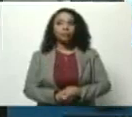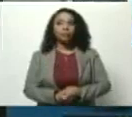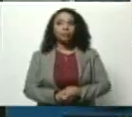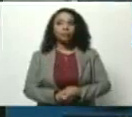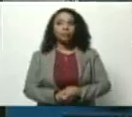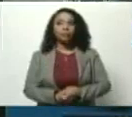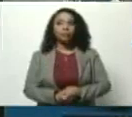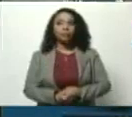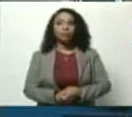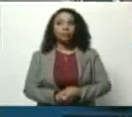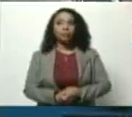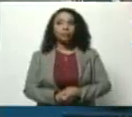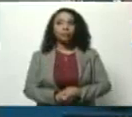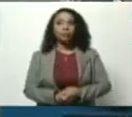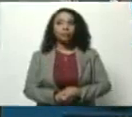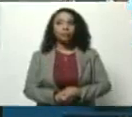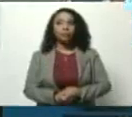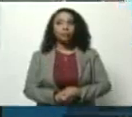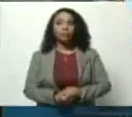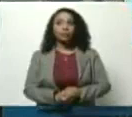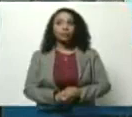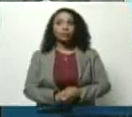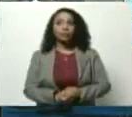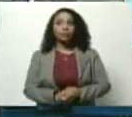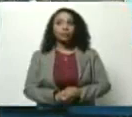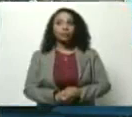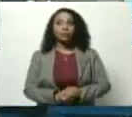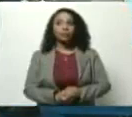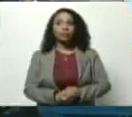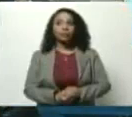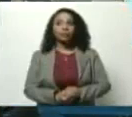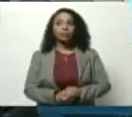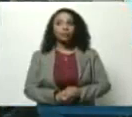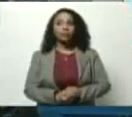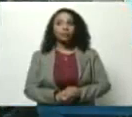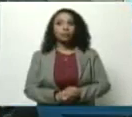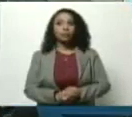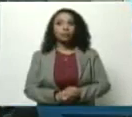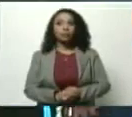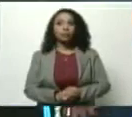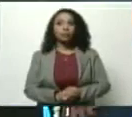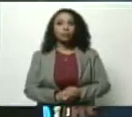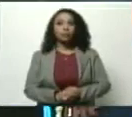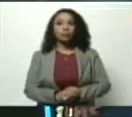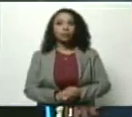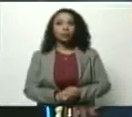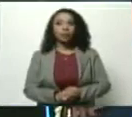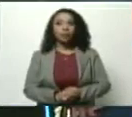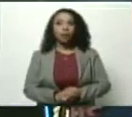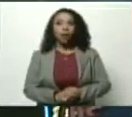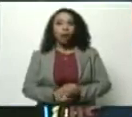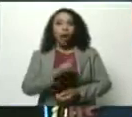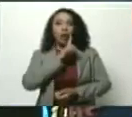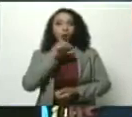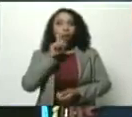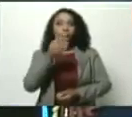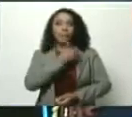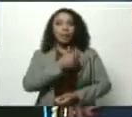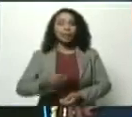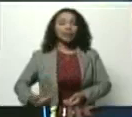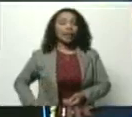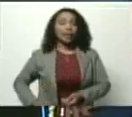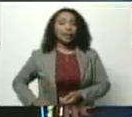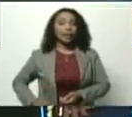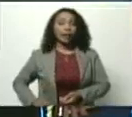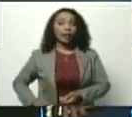al ministro tareck el aissami e imponer la medalla a su excelencia jamás martín 2 el presidente nicolas